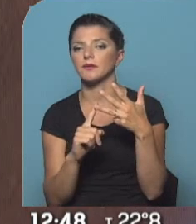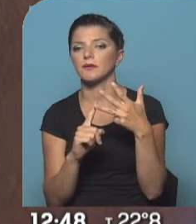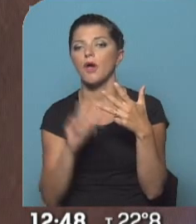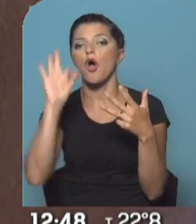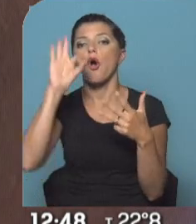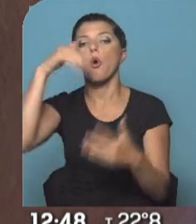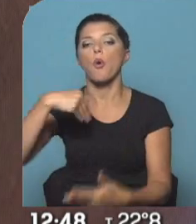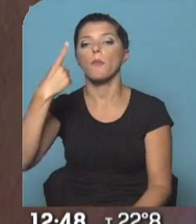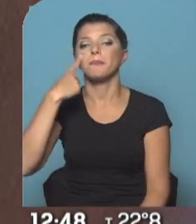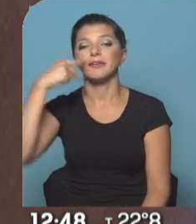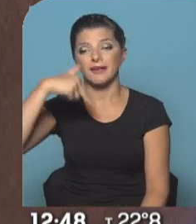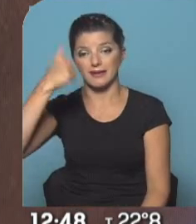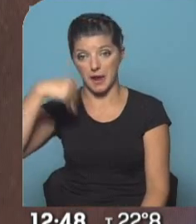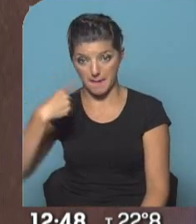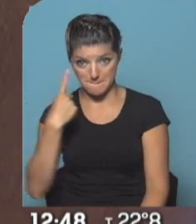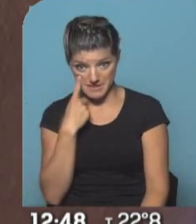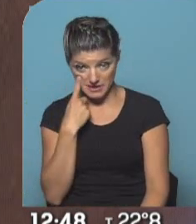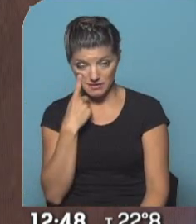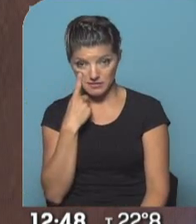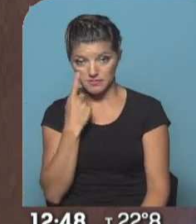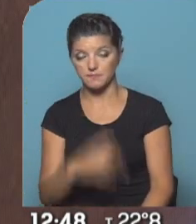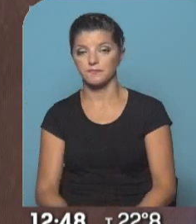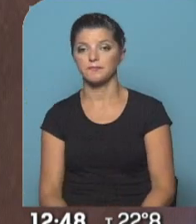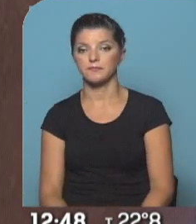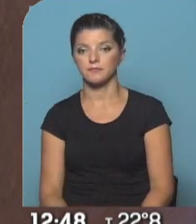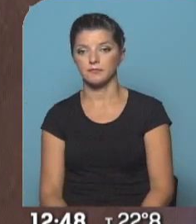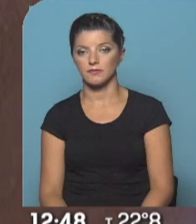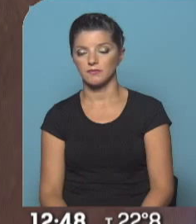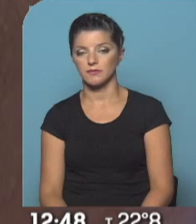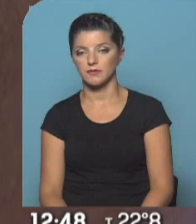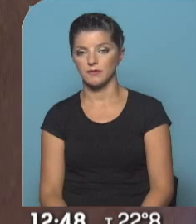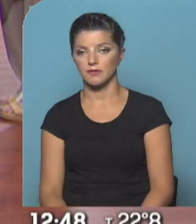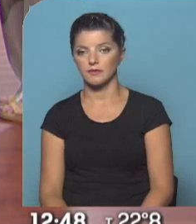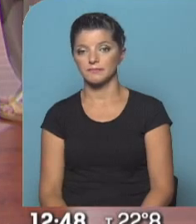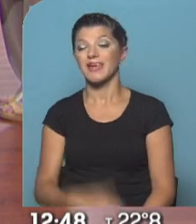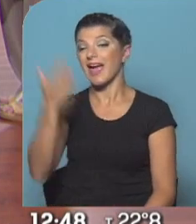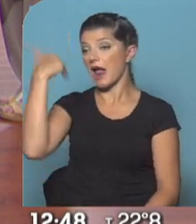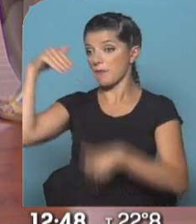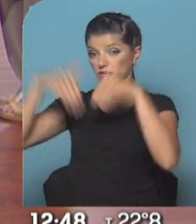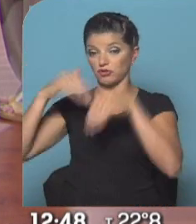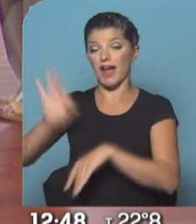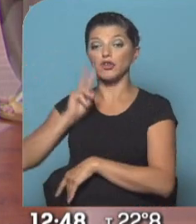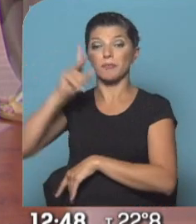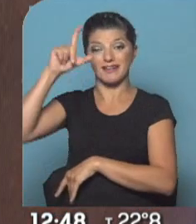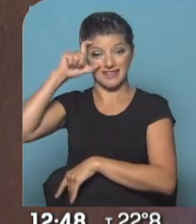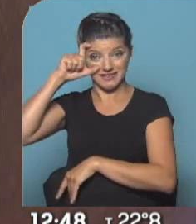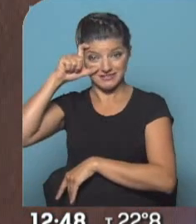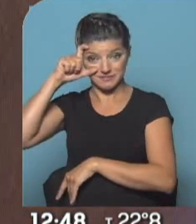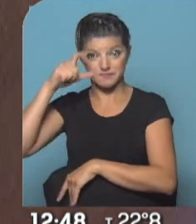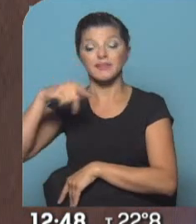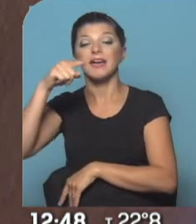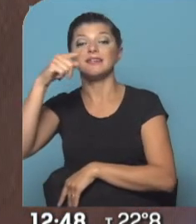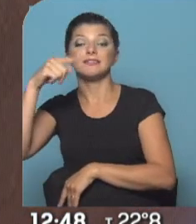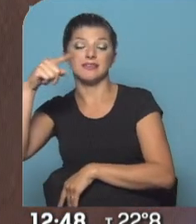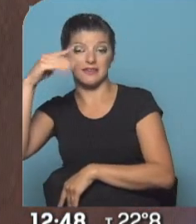Ominami, Marco Enríquez Ominami, que tuvo un 20% en las elecciones de 2010, hoy tiene un 5% de intención